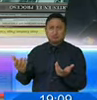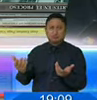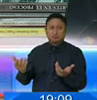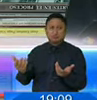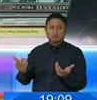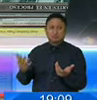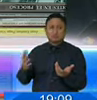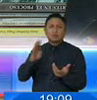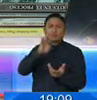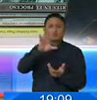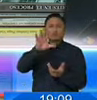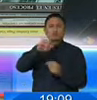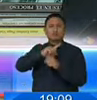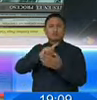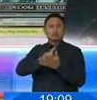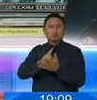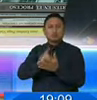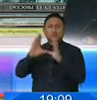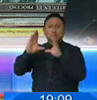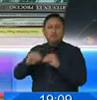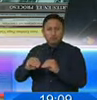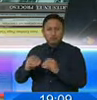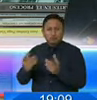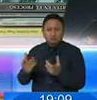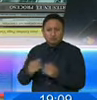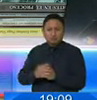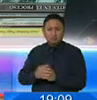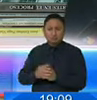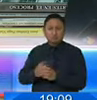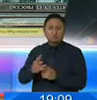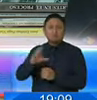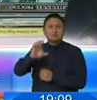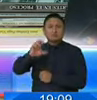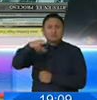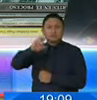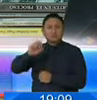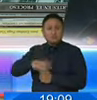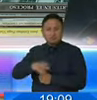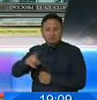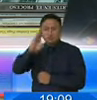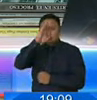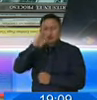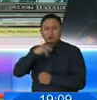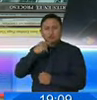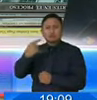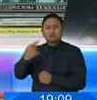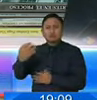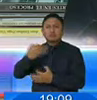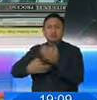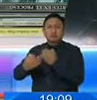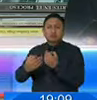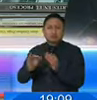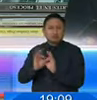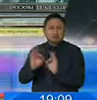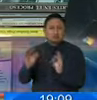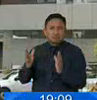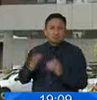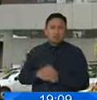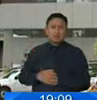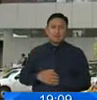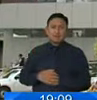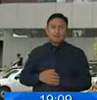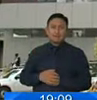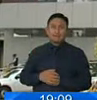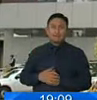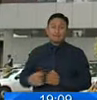informático durante más o menos 45 minutos, una hora, y el Consejo Nacional Electoral jamás dio una explicación respecto a aquello.